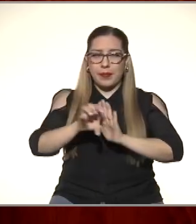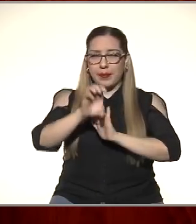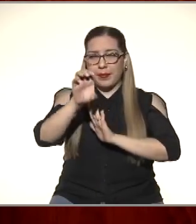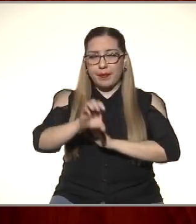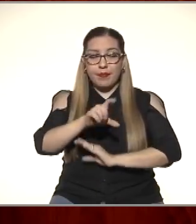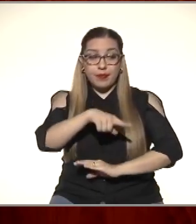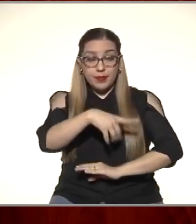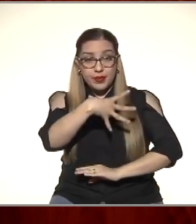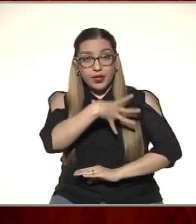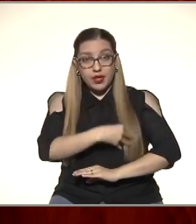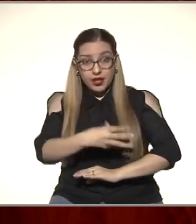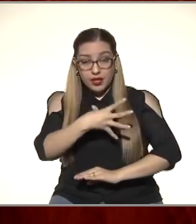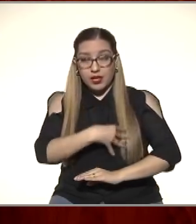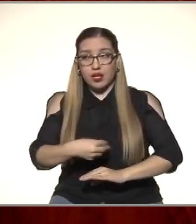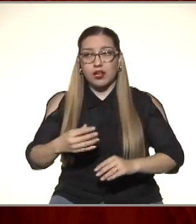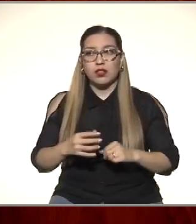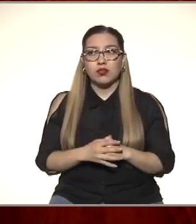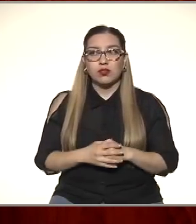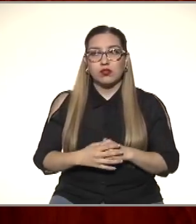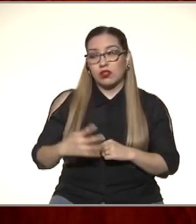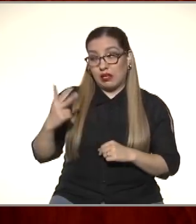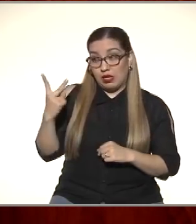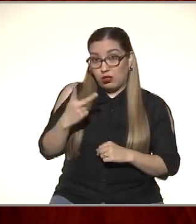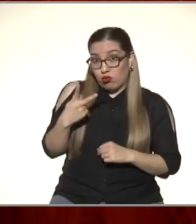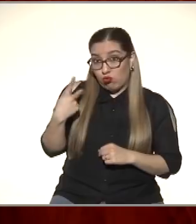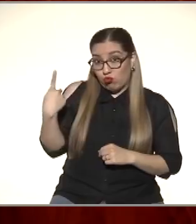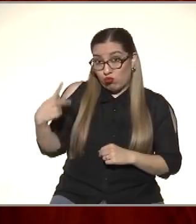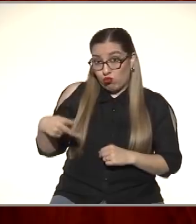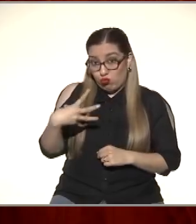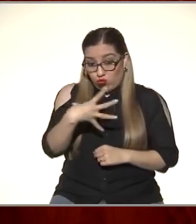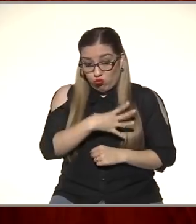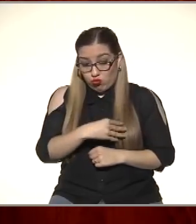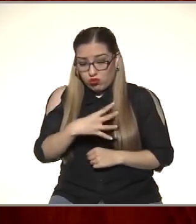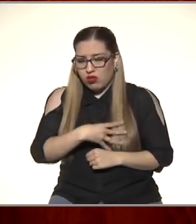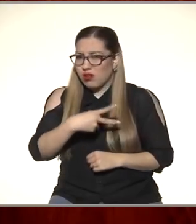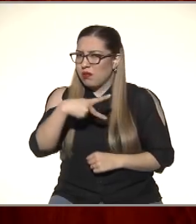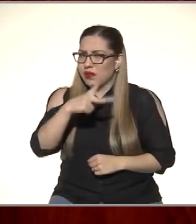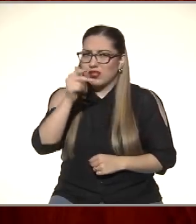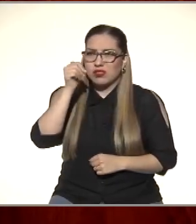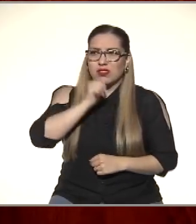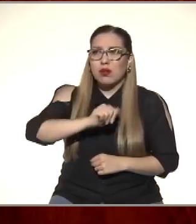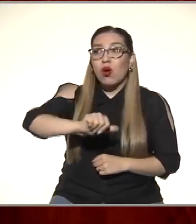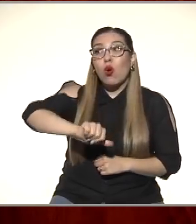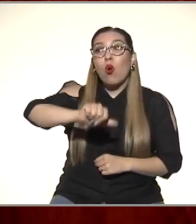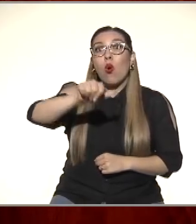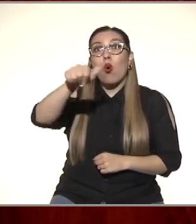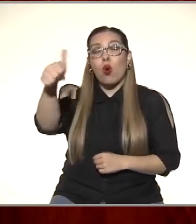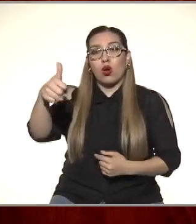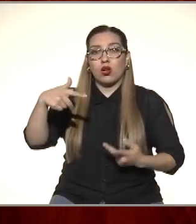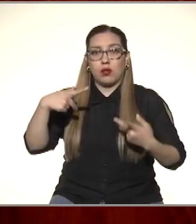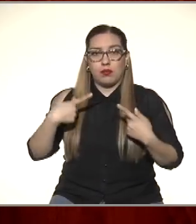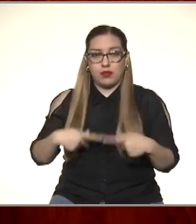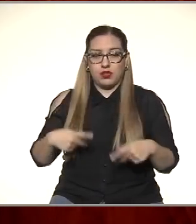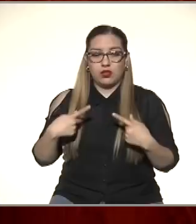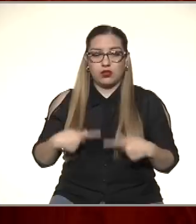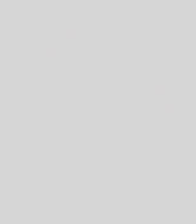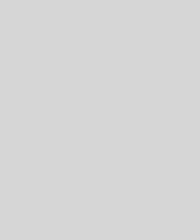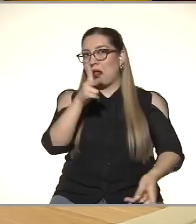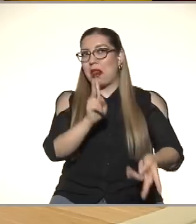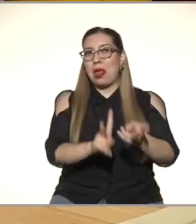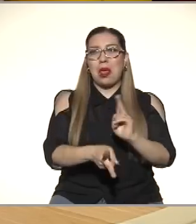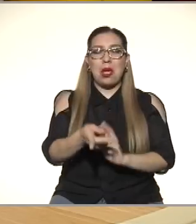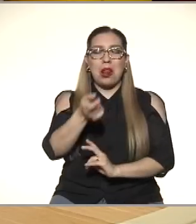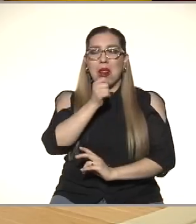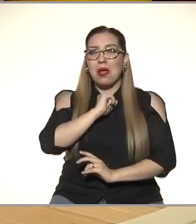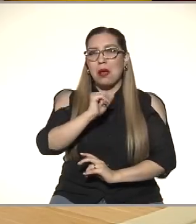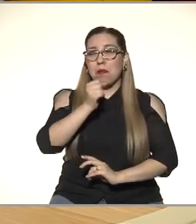hijos del matrimonio infiel, pero siempre hay otra persona. Y la otra persona con frecuencia también tiene hijos.